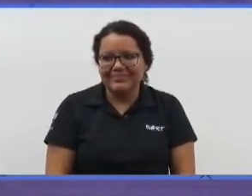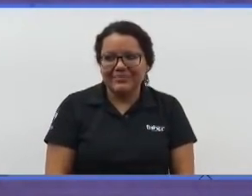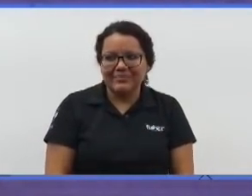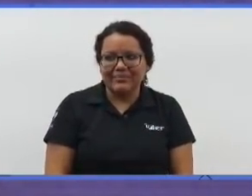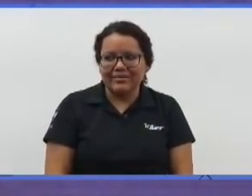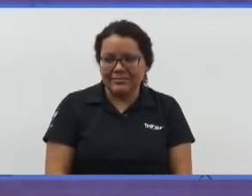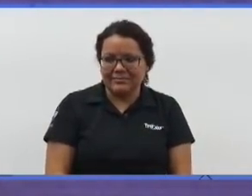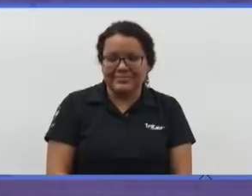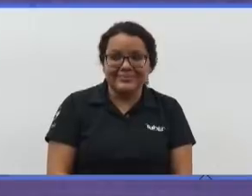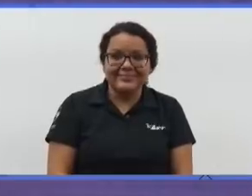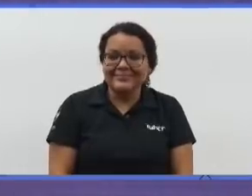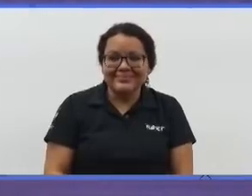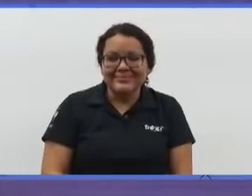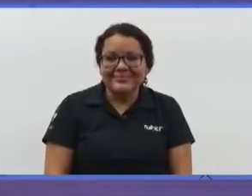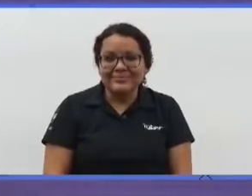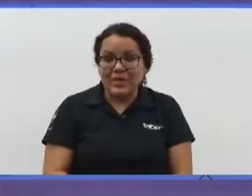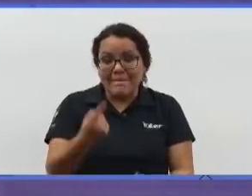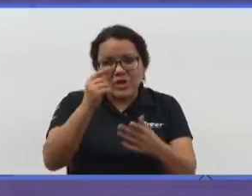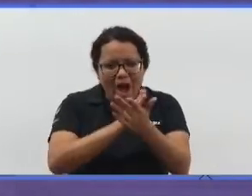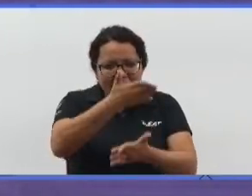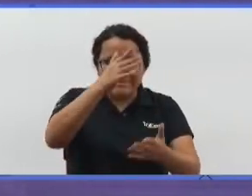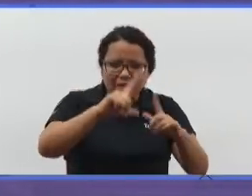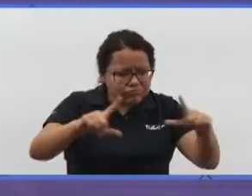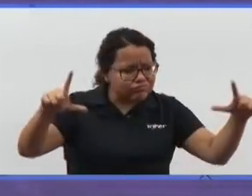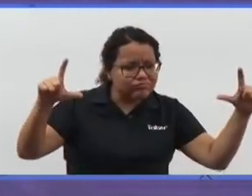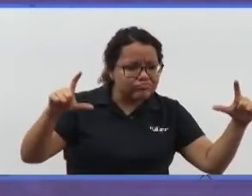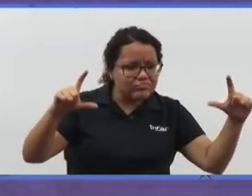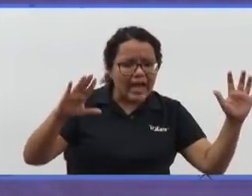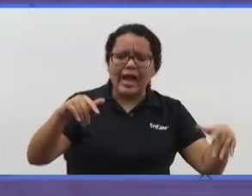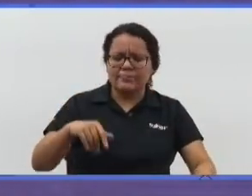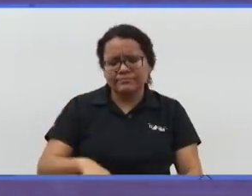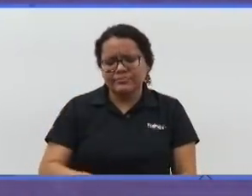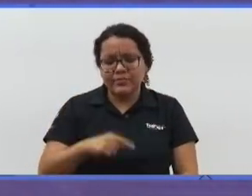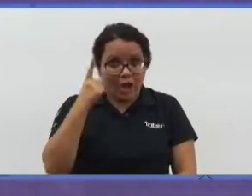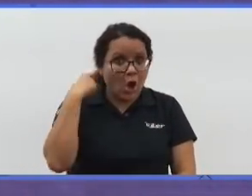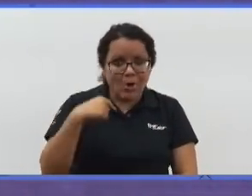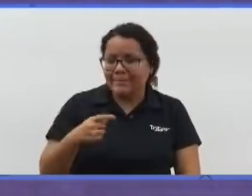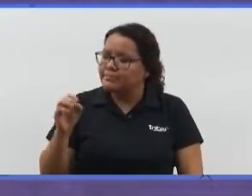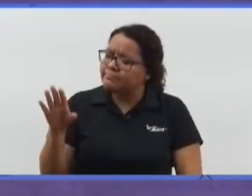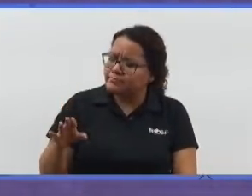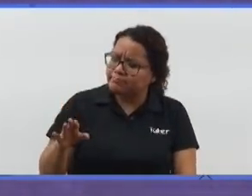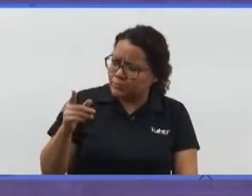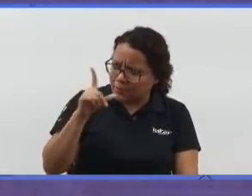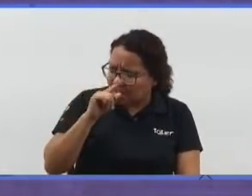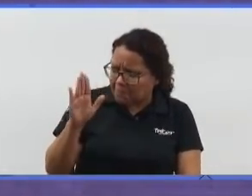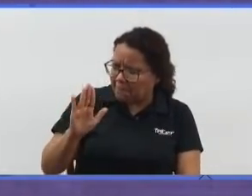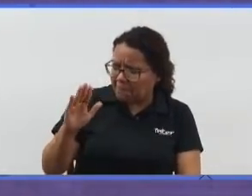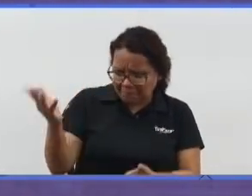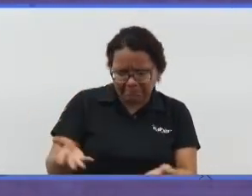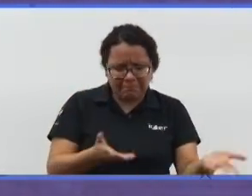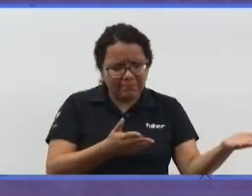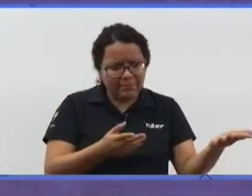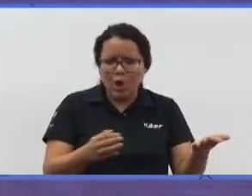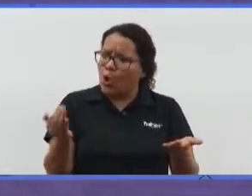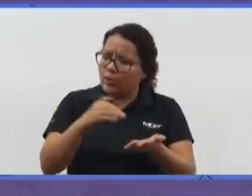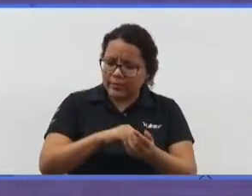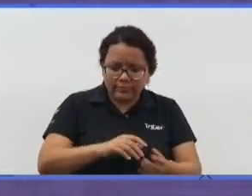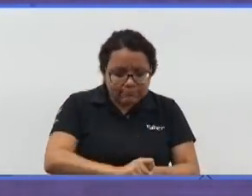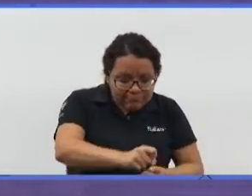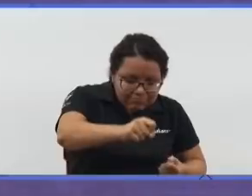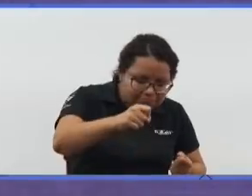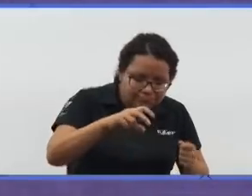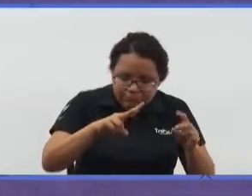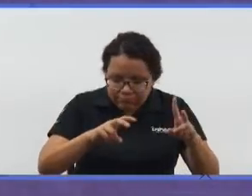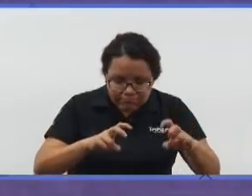entonces el hombre cuando lo ve usted que el señor chicken lo pasa segunda revisión y cuando le abren la maleta le